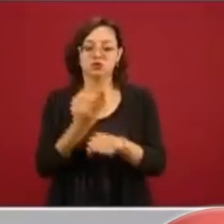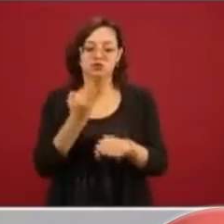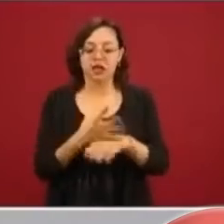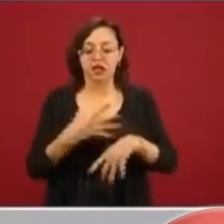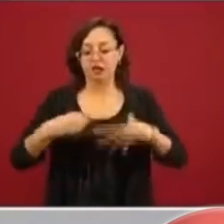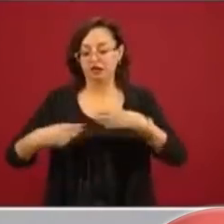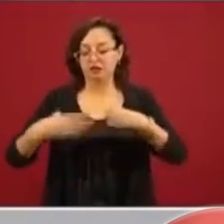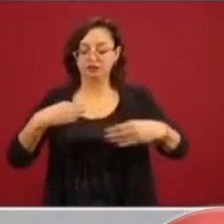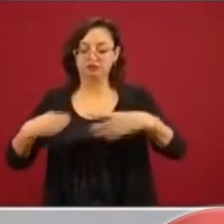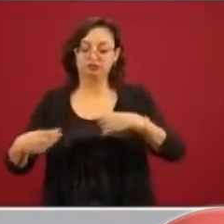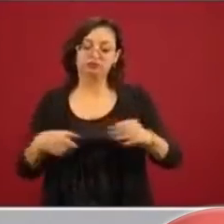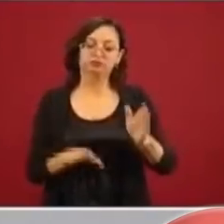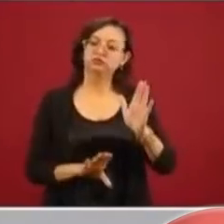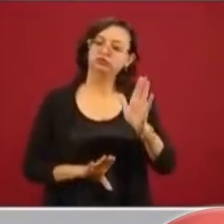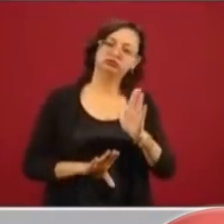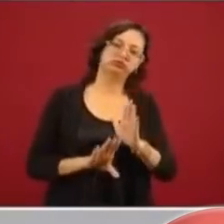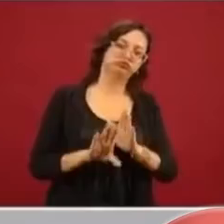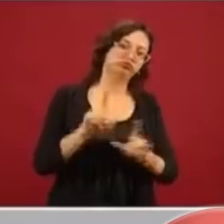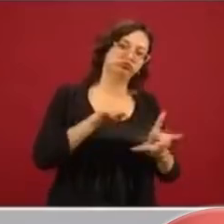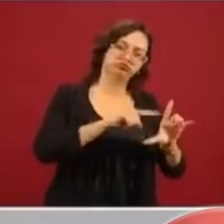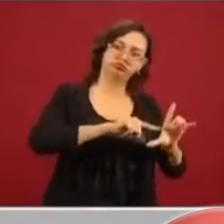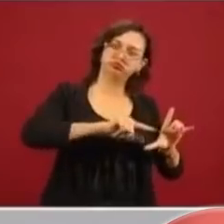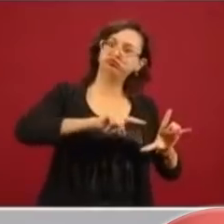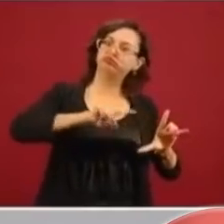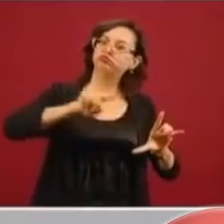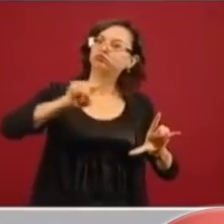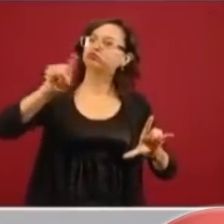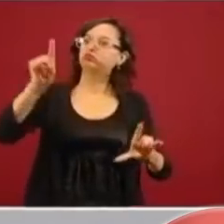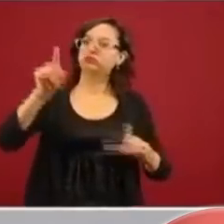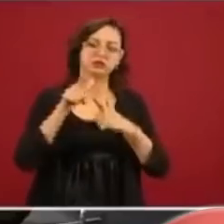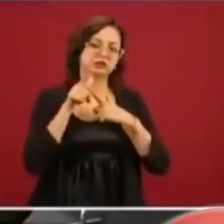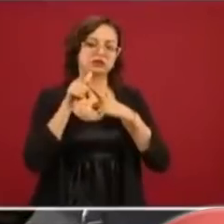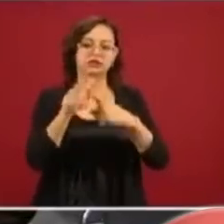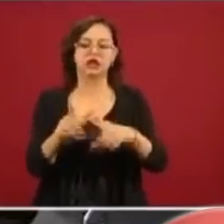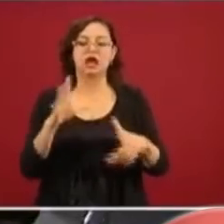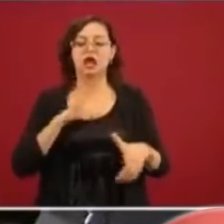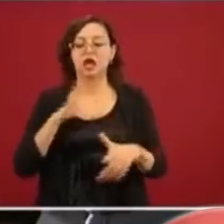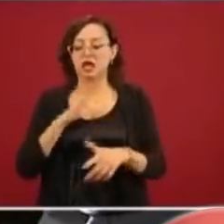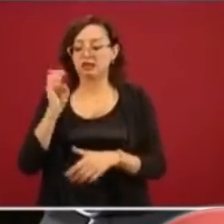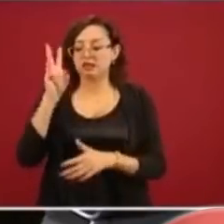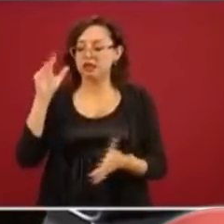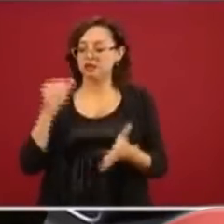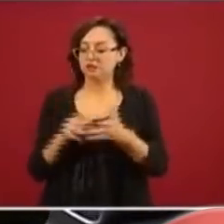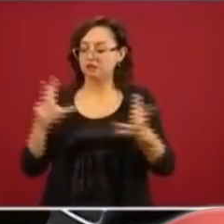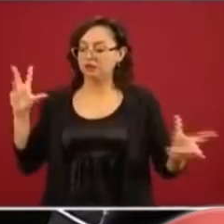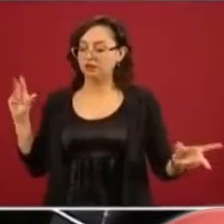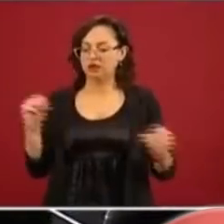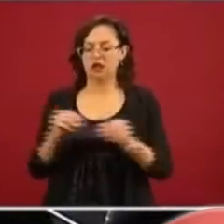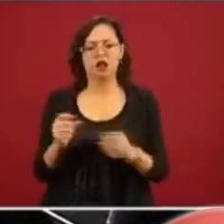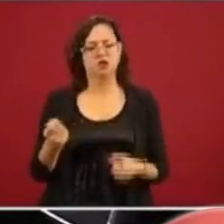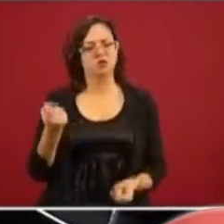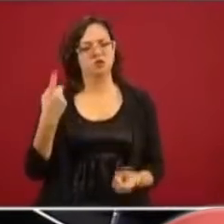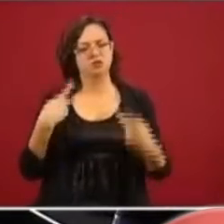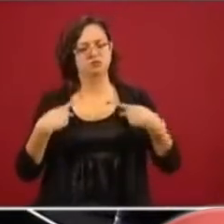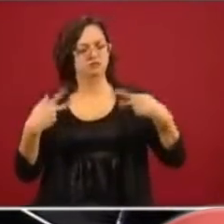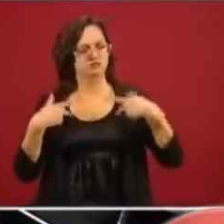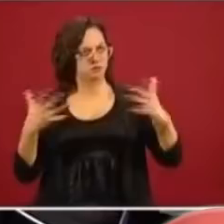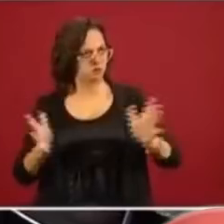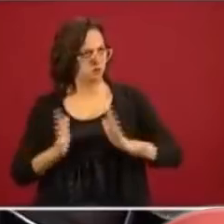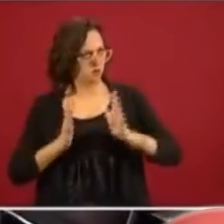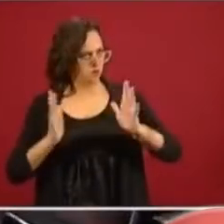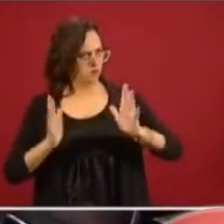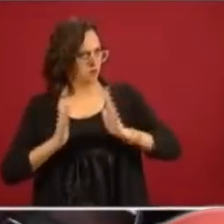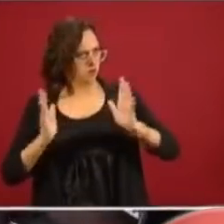tenemos 3.181 casos confirmados, que sorprende a muchos, no solo a ustedes, no solo a